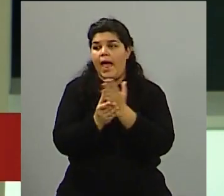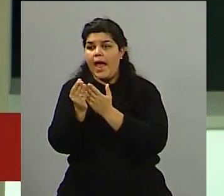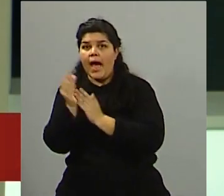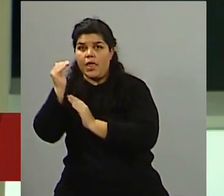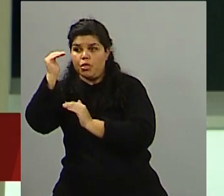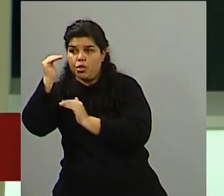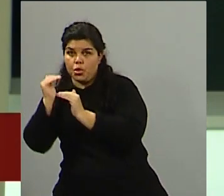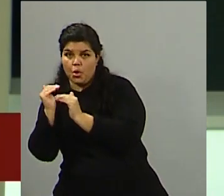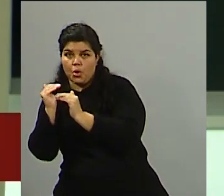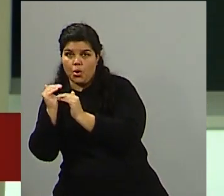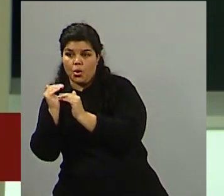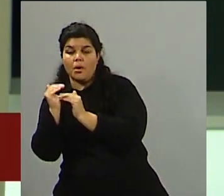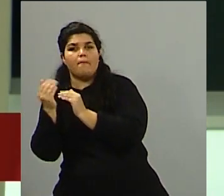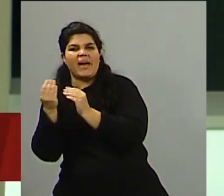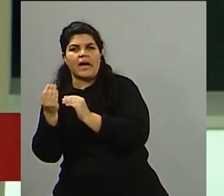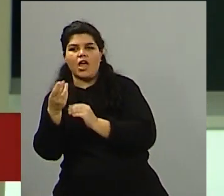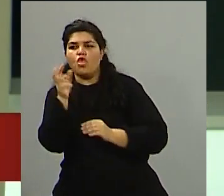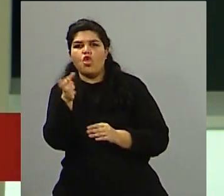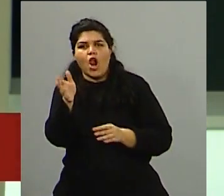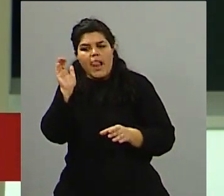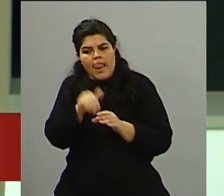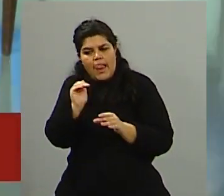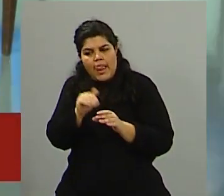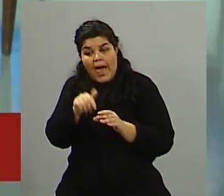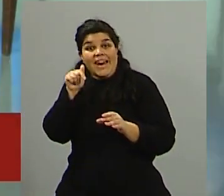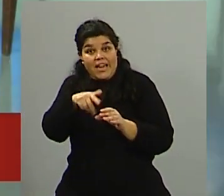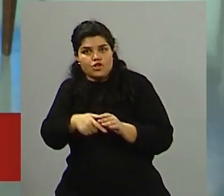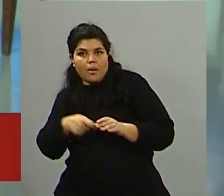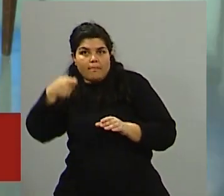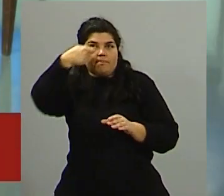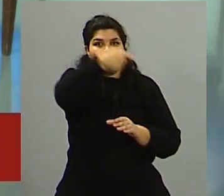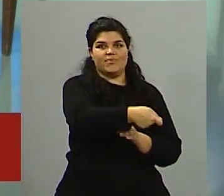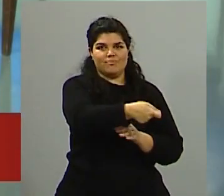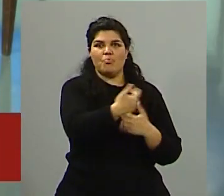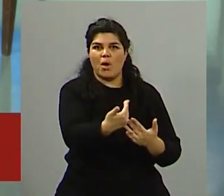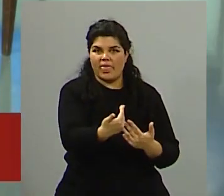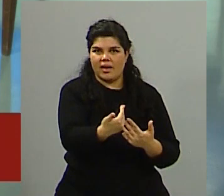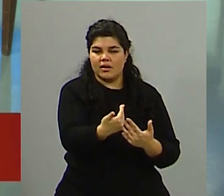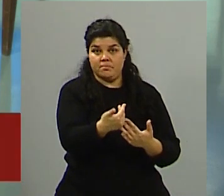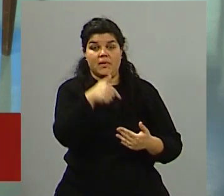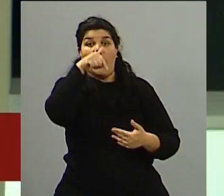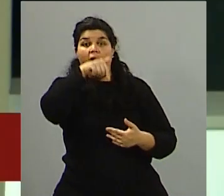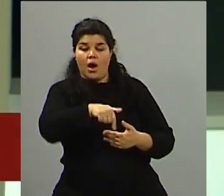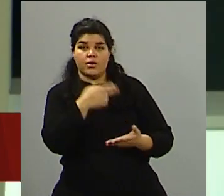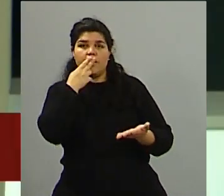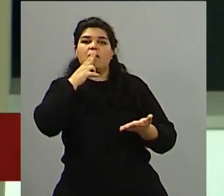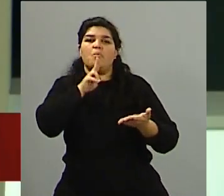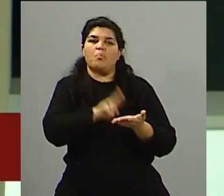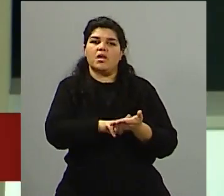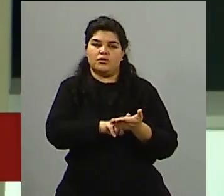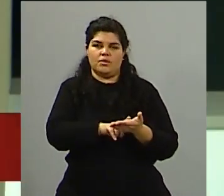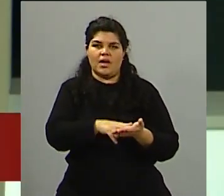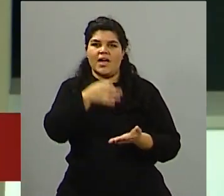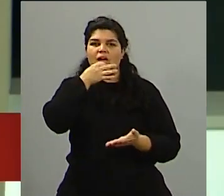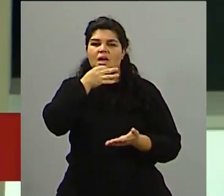acumular reservas para poder devolverme los dólares que me debes. Y en ese sentido lo que hizo el gobierno ahora fue aplicar un impuesto para las importaciones. Esto Sí. lo